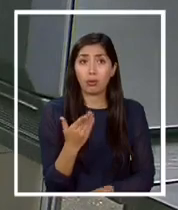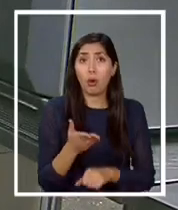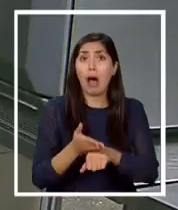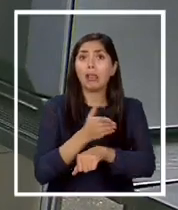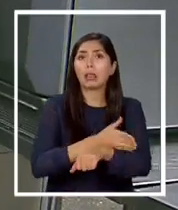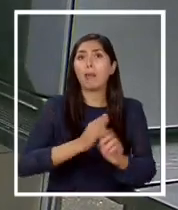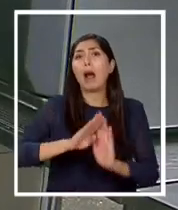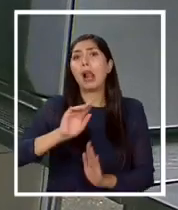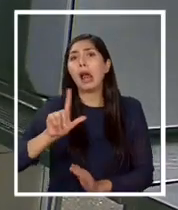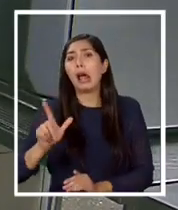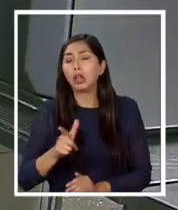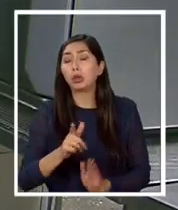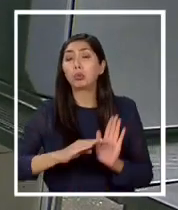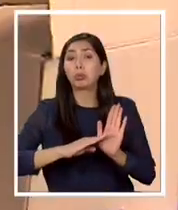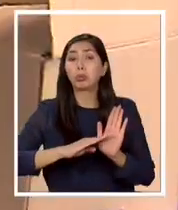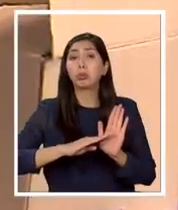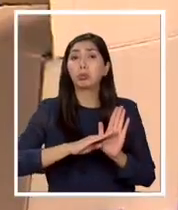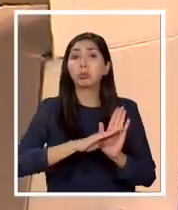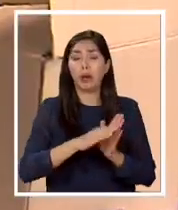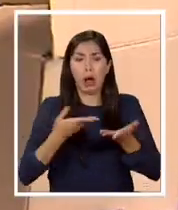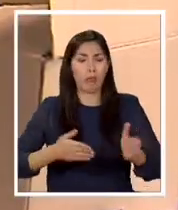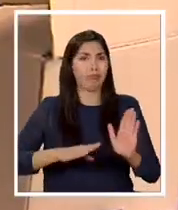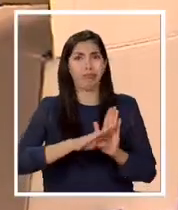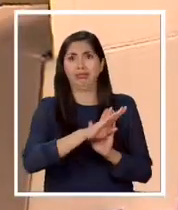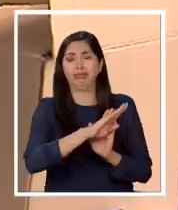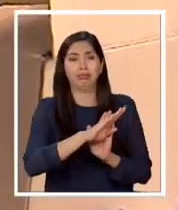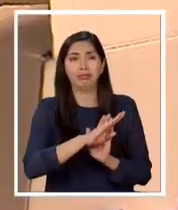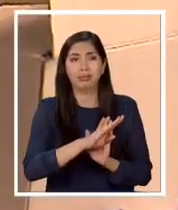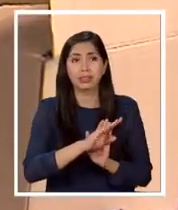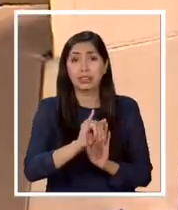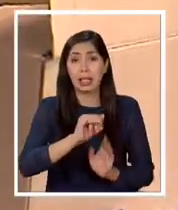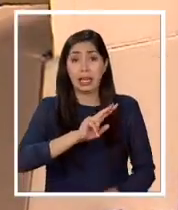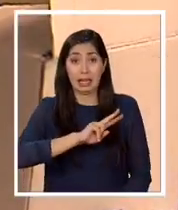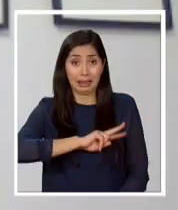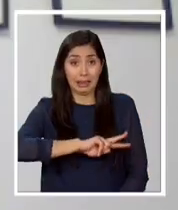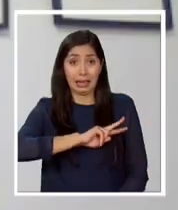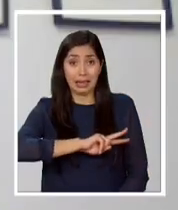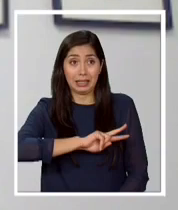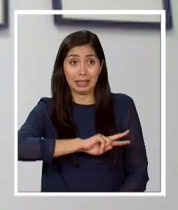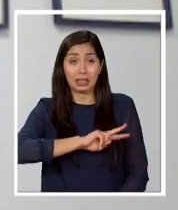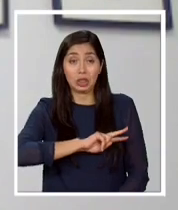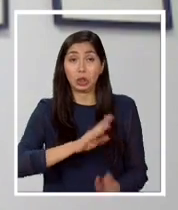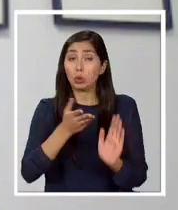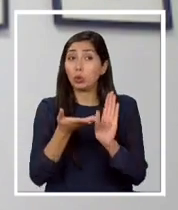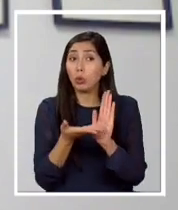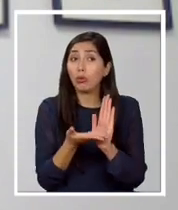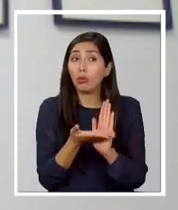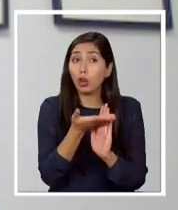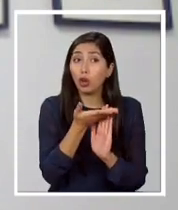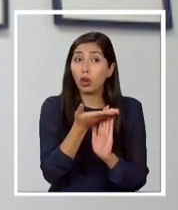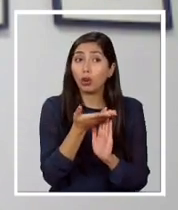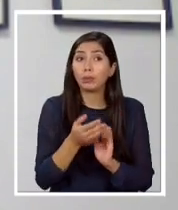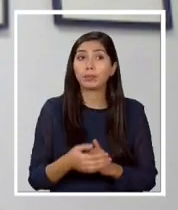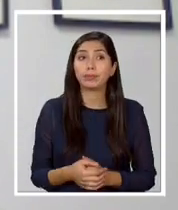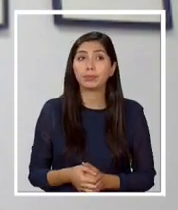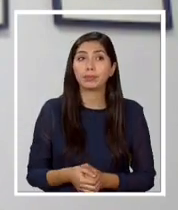venía sucediendo previamente. Por lo tanto, si bien él subió la tasa, la dosis que aplicó, una dosis inferior,